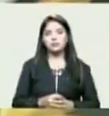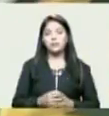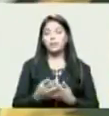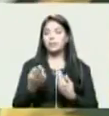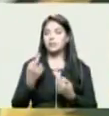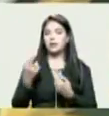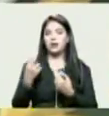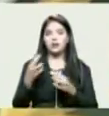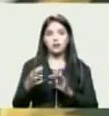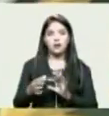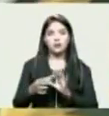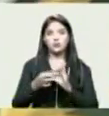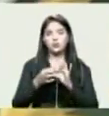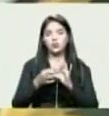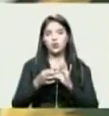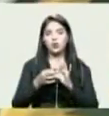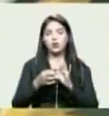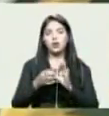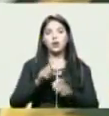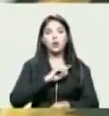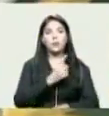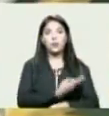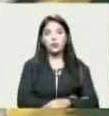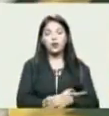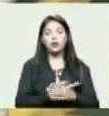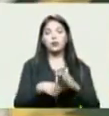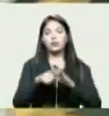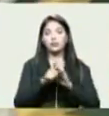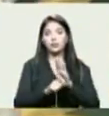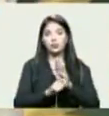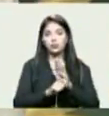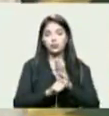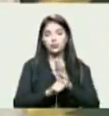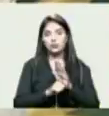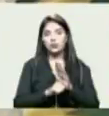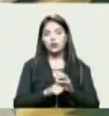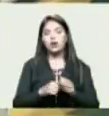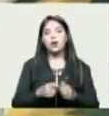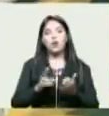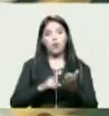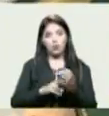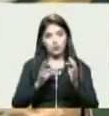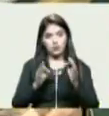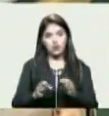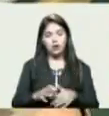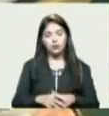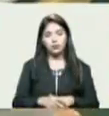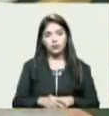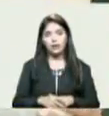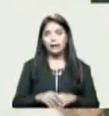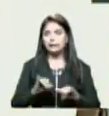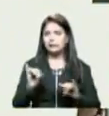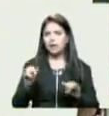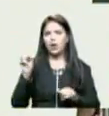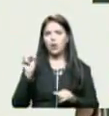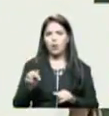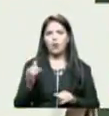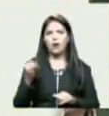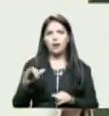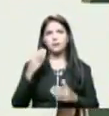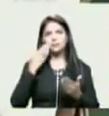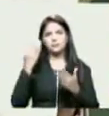relación entre los poderes constituidos y el poder constituyente originario. Ya aparecieron hoy en